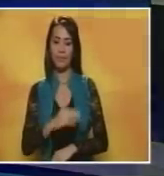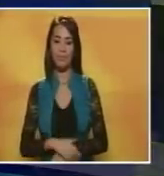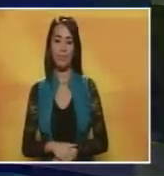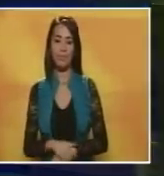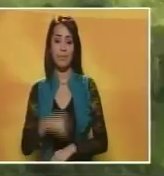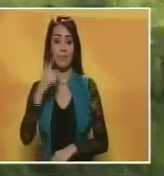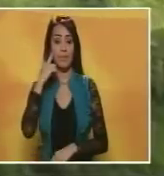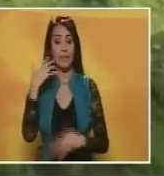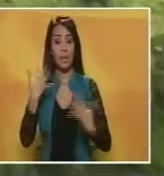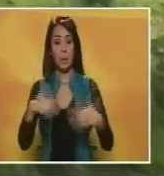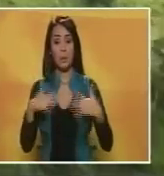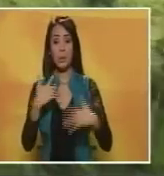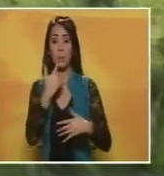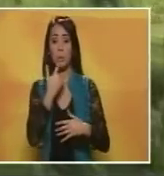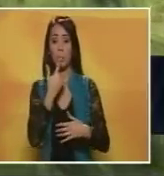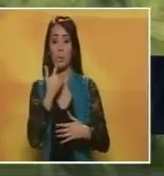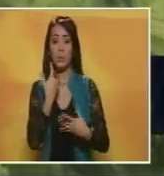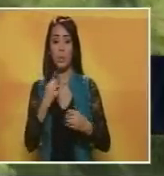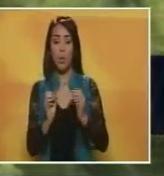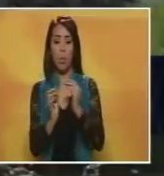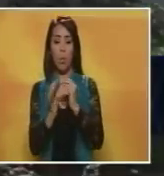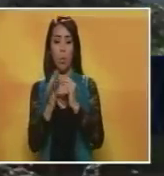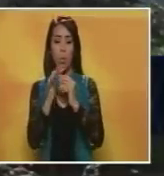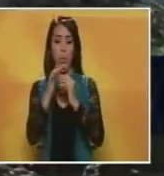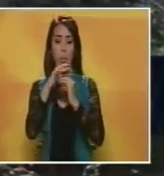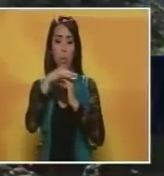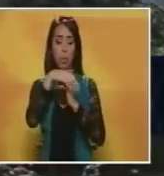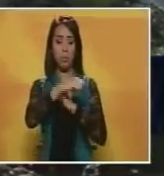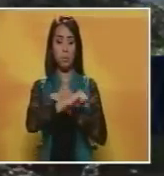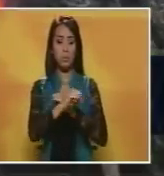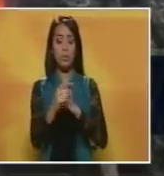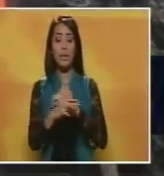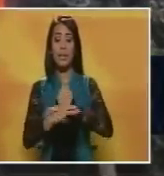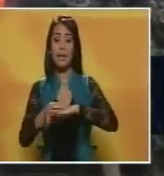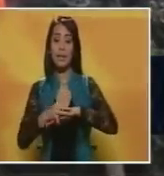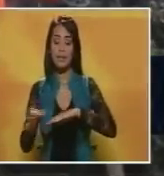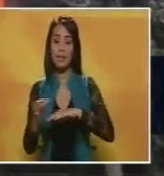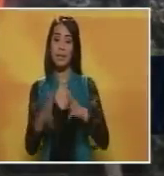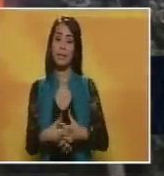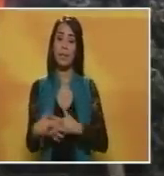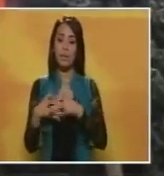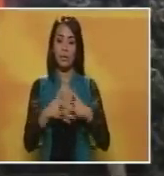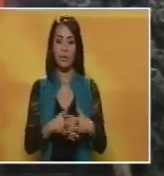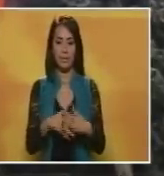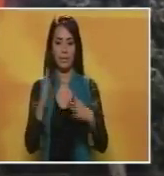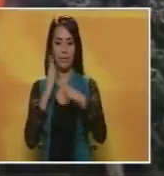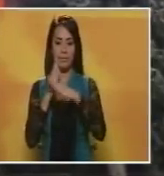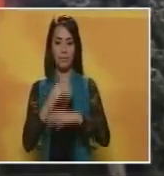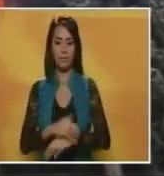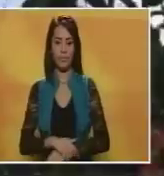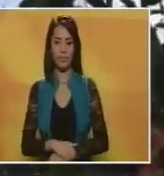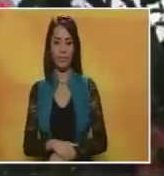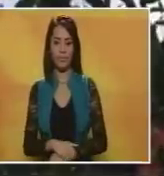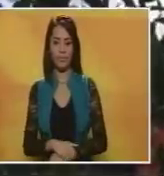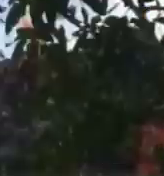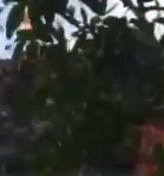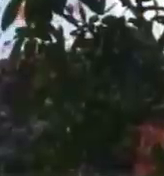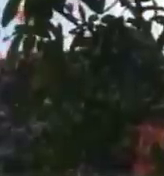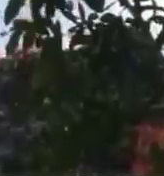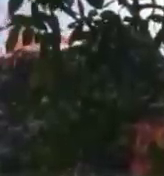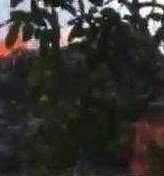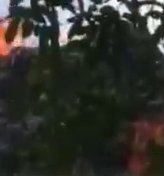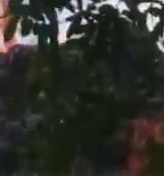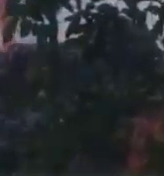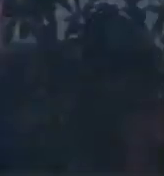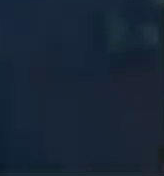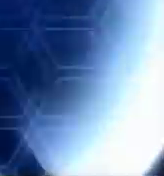alerta roja actividad volcánica alarma la famosa isla esta útiles los detalles en tan solo minutos ya nimes